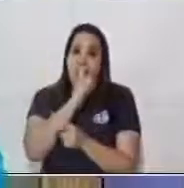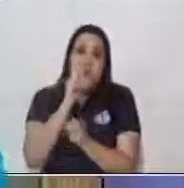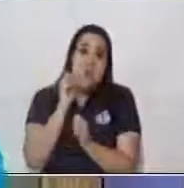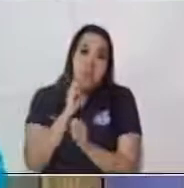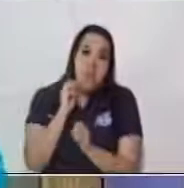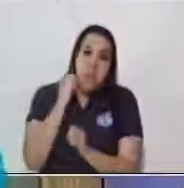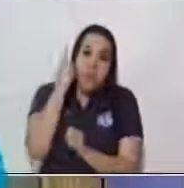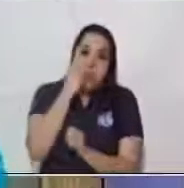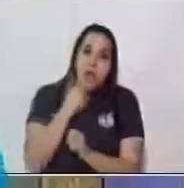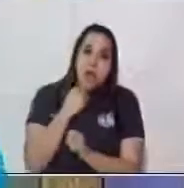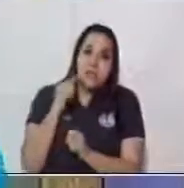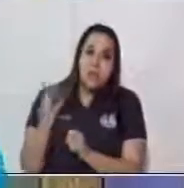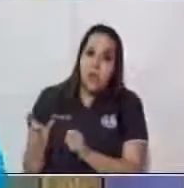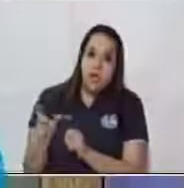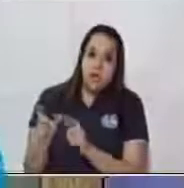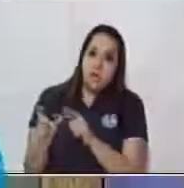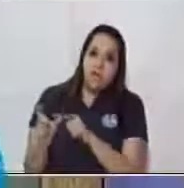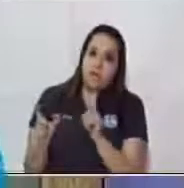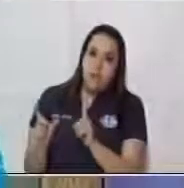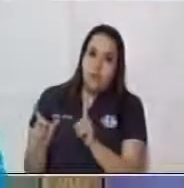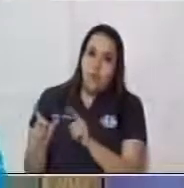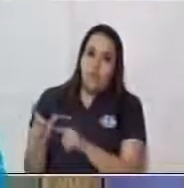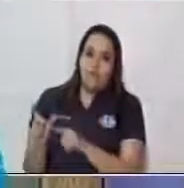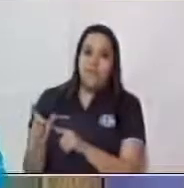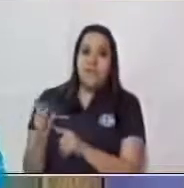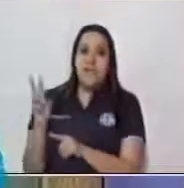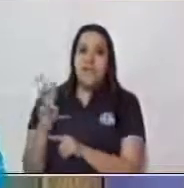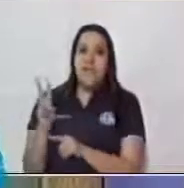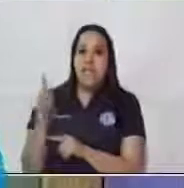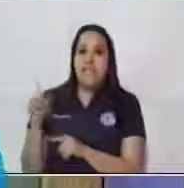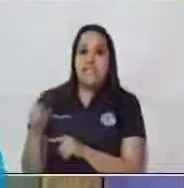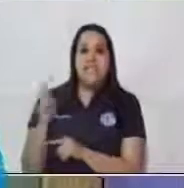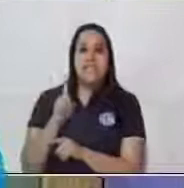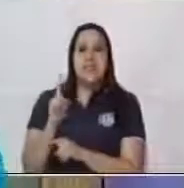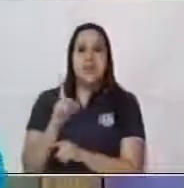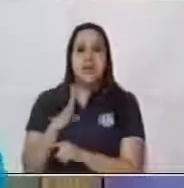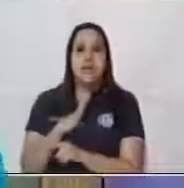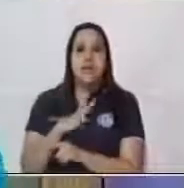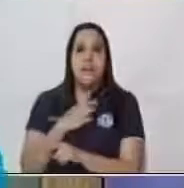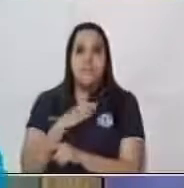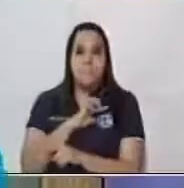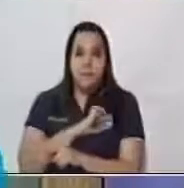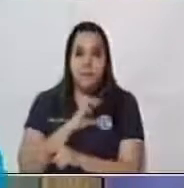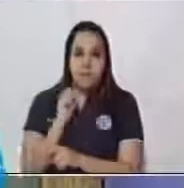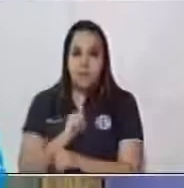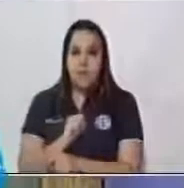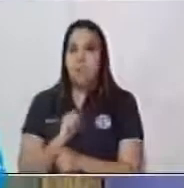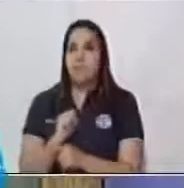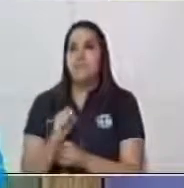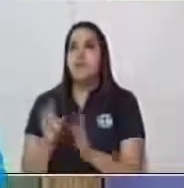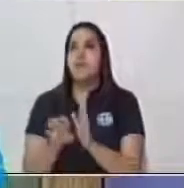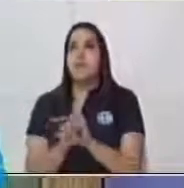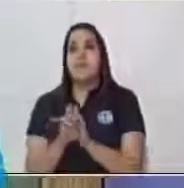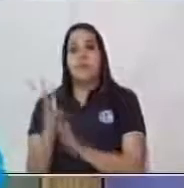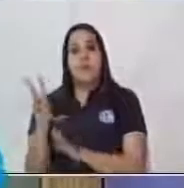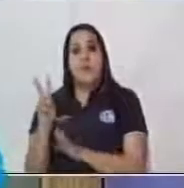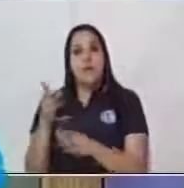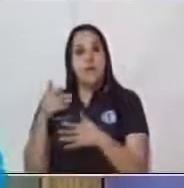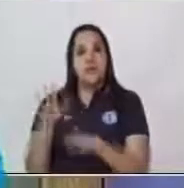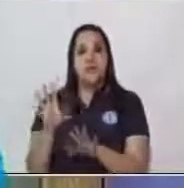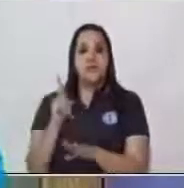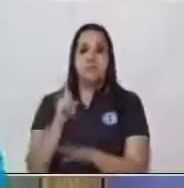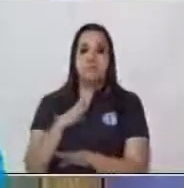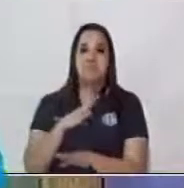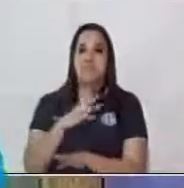quién lloverá durante la mañana, esa es impersonal, ¿verdad? El viernes o los días de la semana no corresponden a un